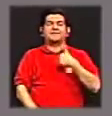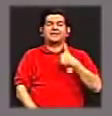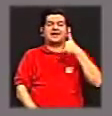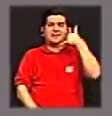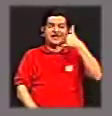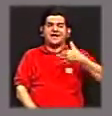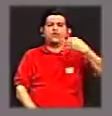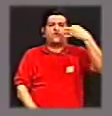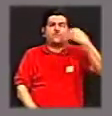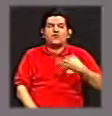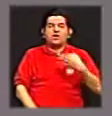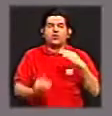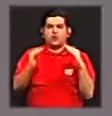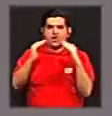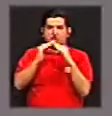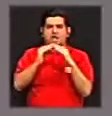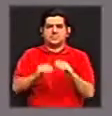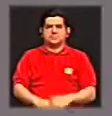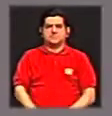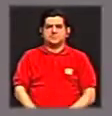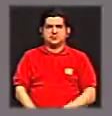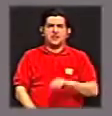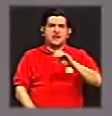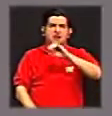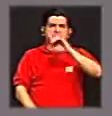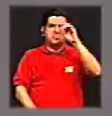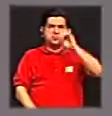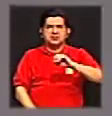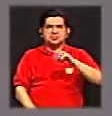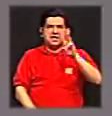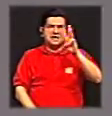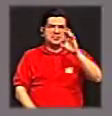teléfono fijo en su casa, aproximadamente 60%.